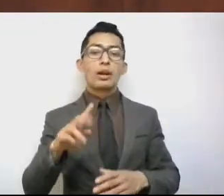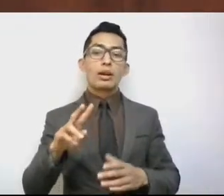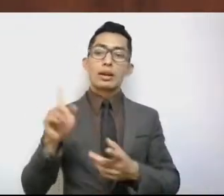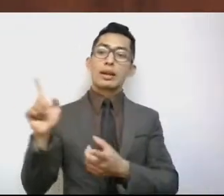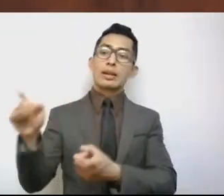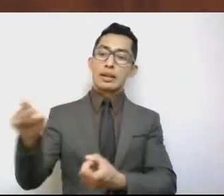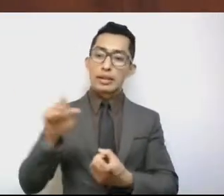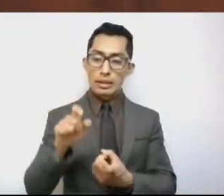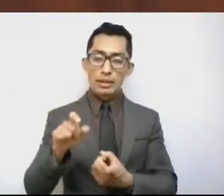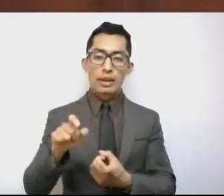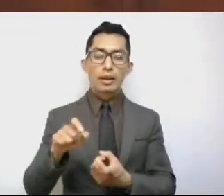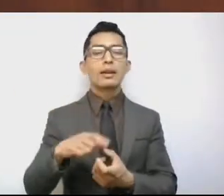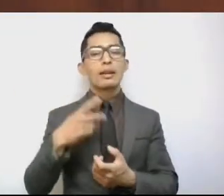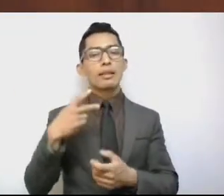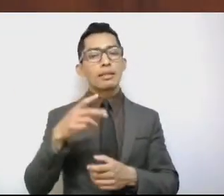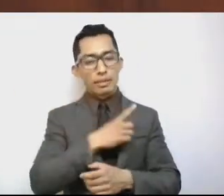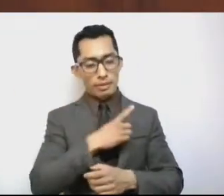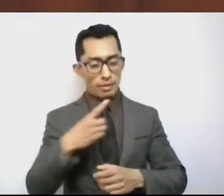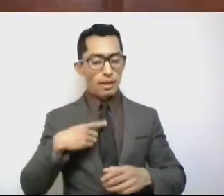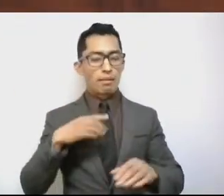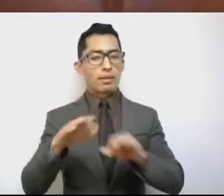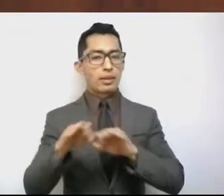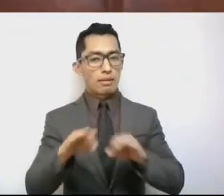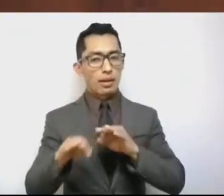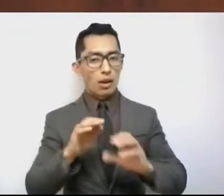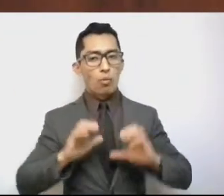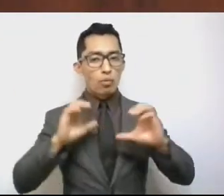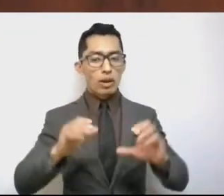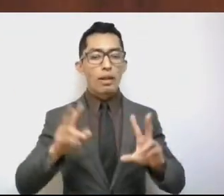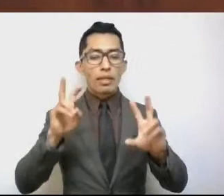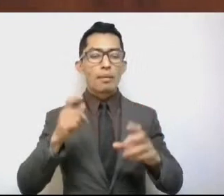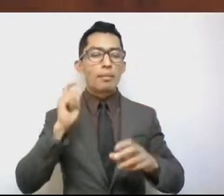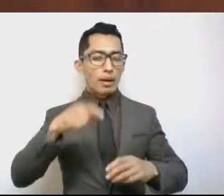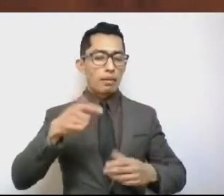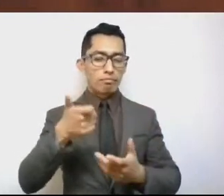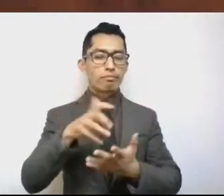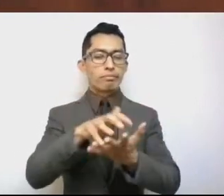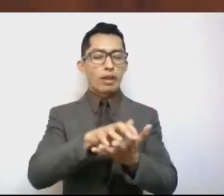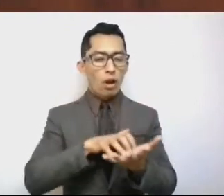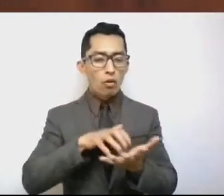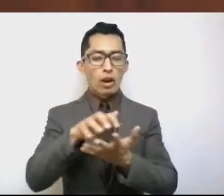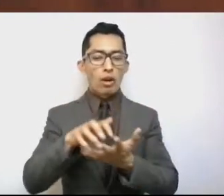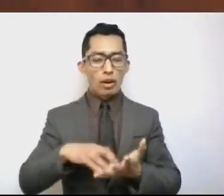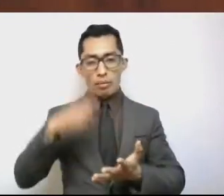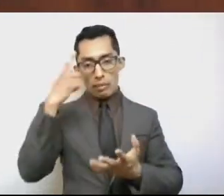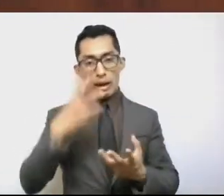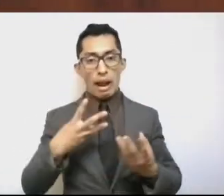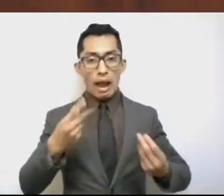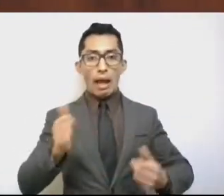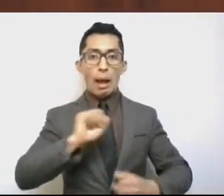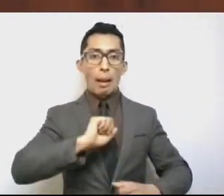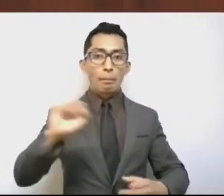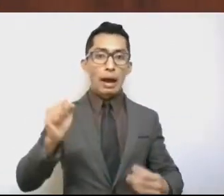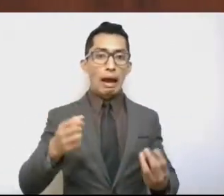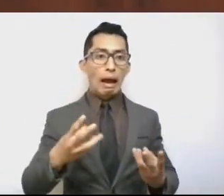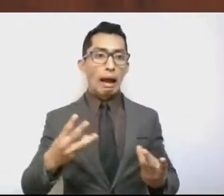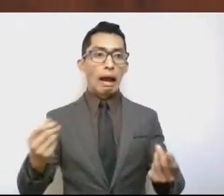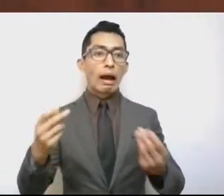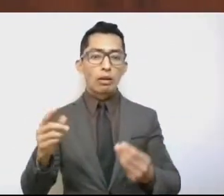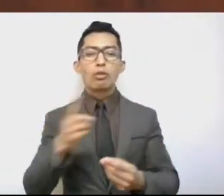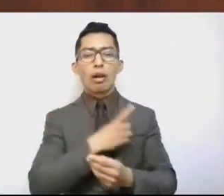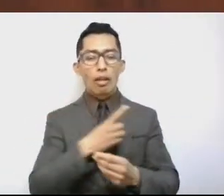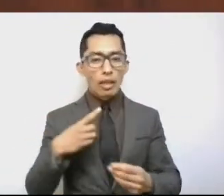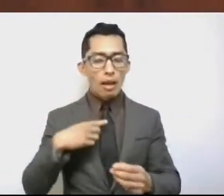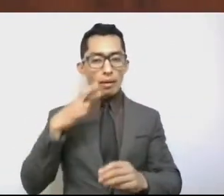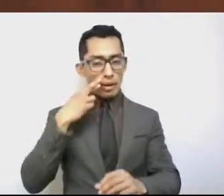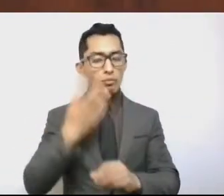que trabajar cuidando temas de austeridad, pues para evitar que los gastos se disparen y sobre todo un manejo responsable de